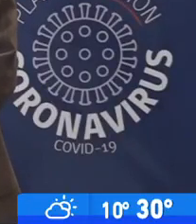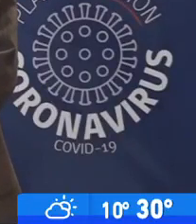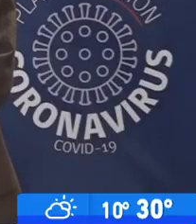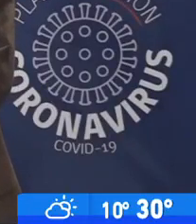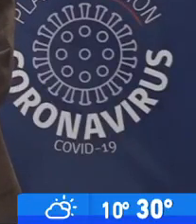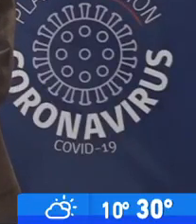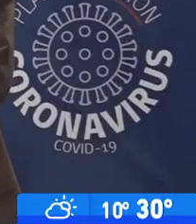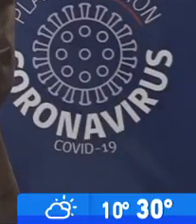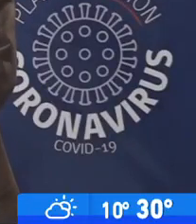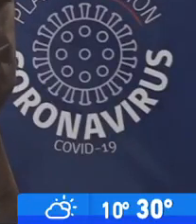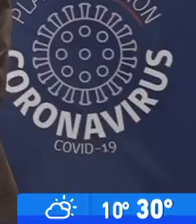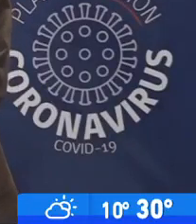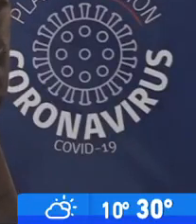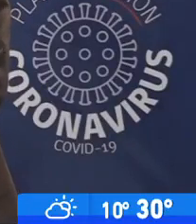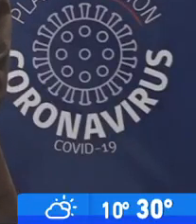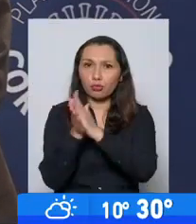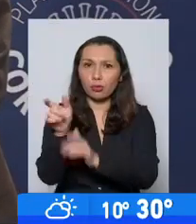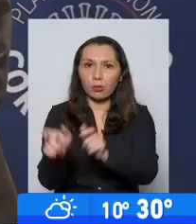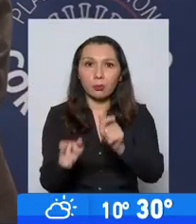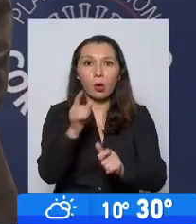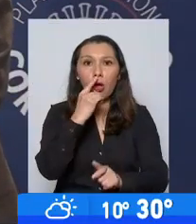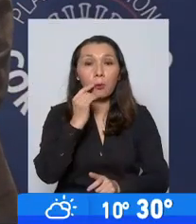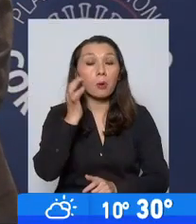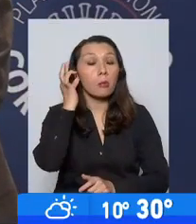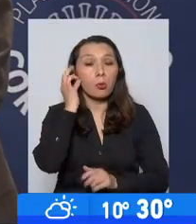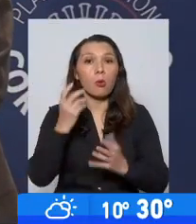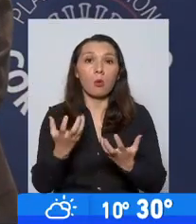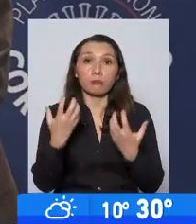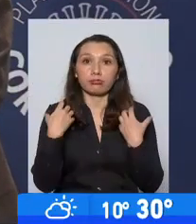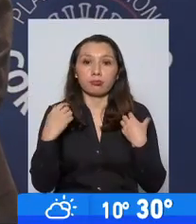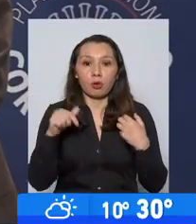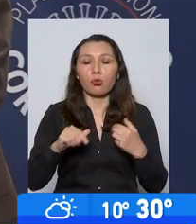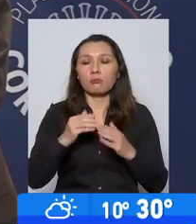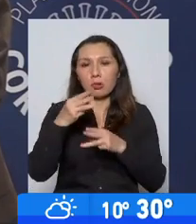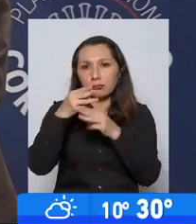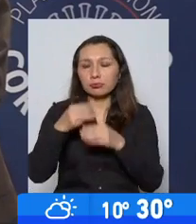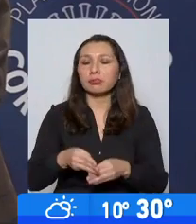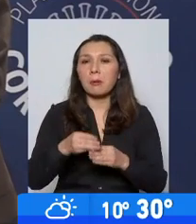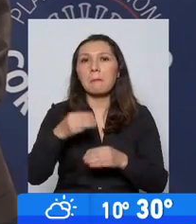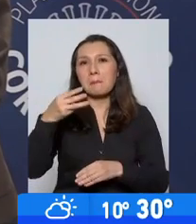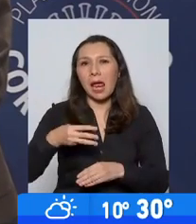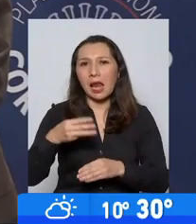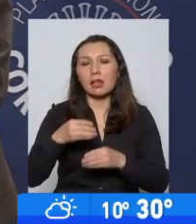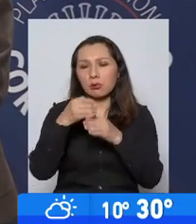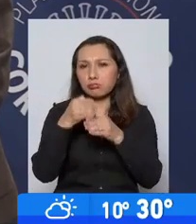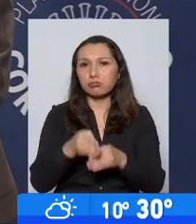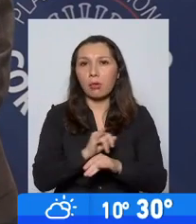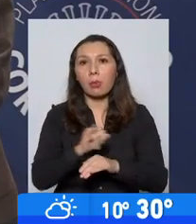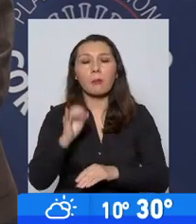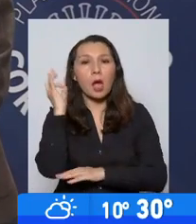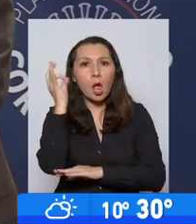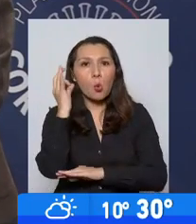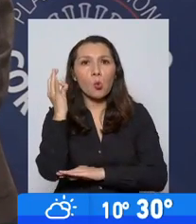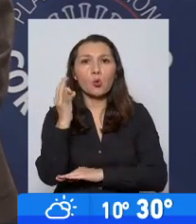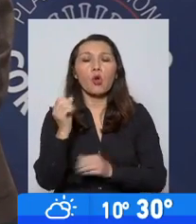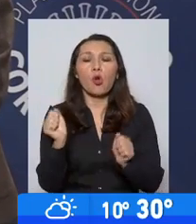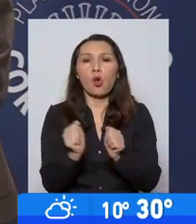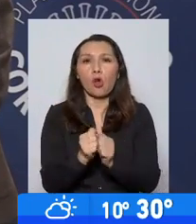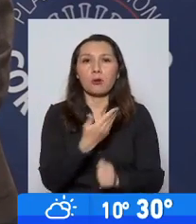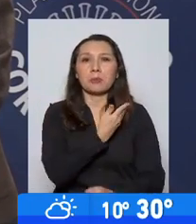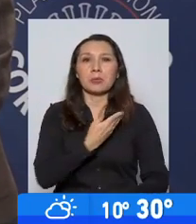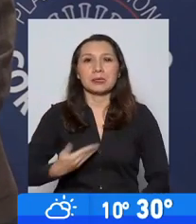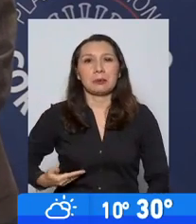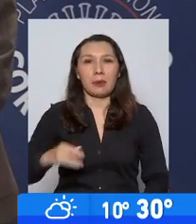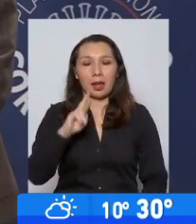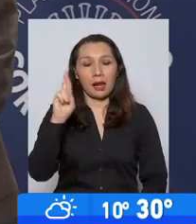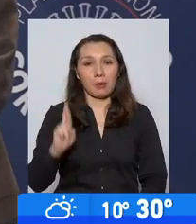Muy buenos días a todas y a todos. Nos corresponde, como todos los días martes, después de la reunión con Su Excelencia el Presidente